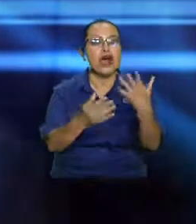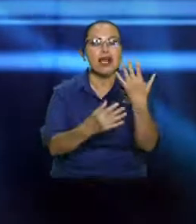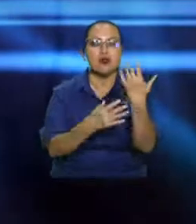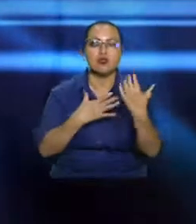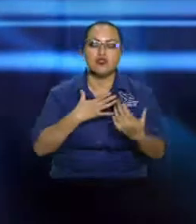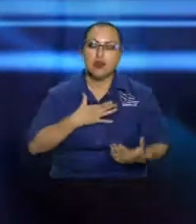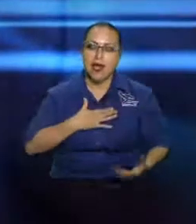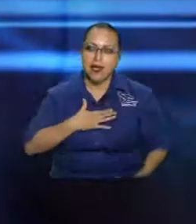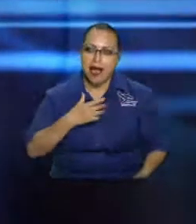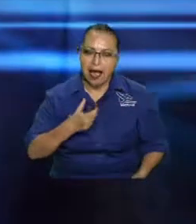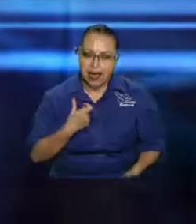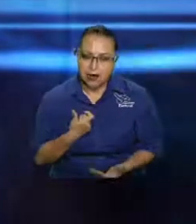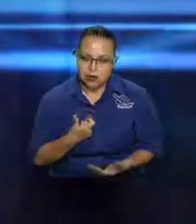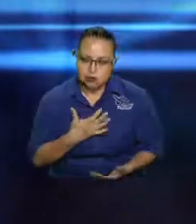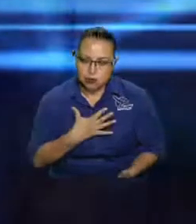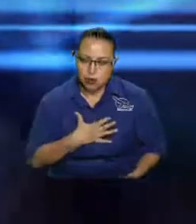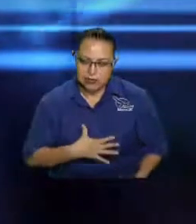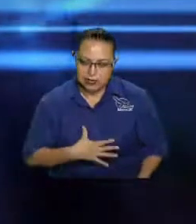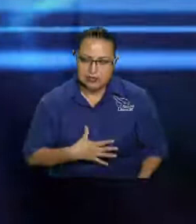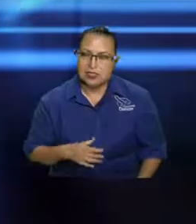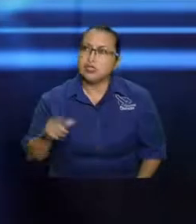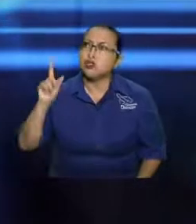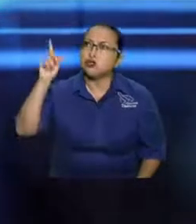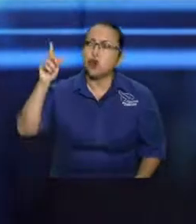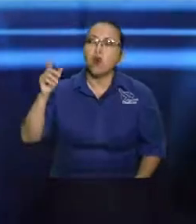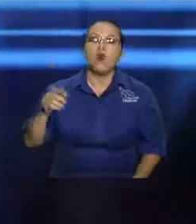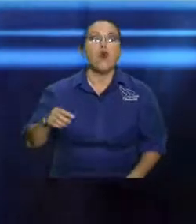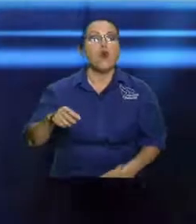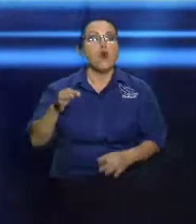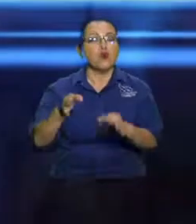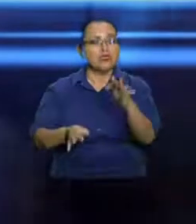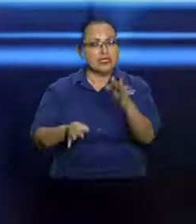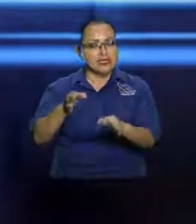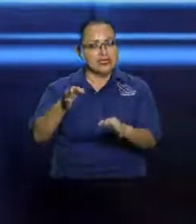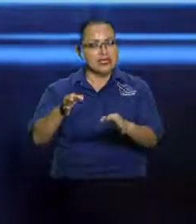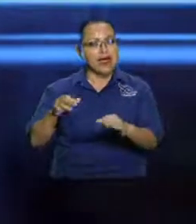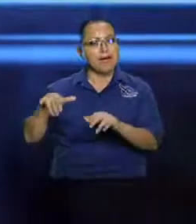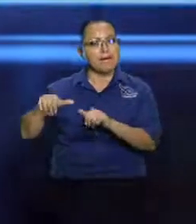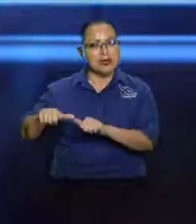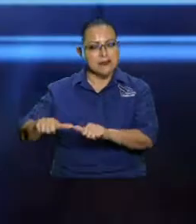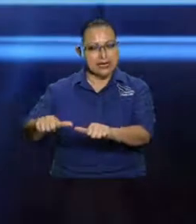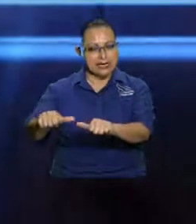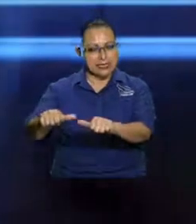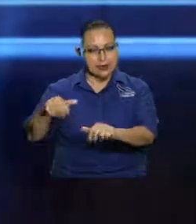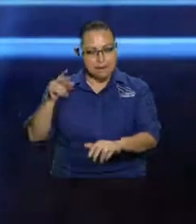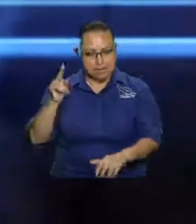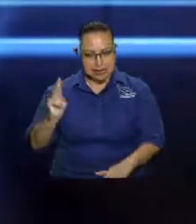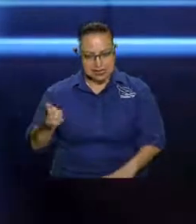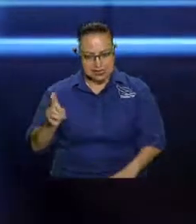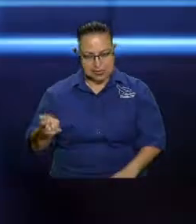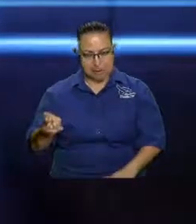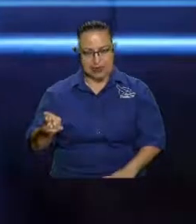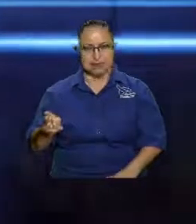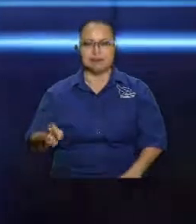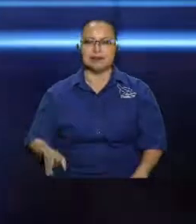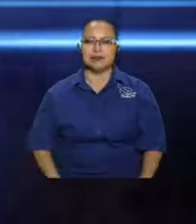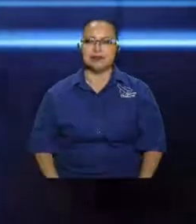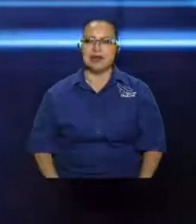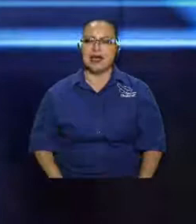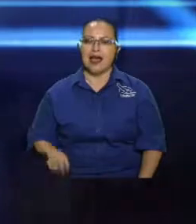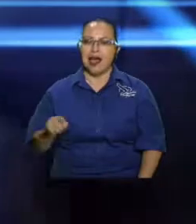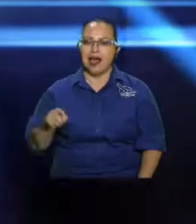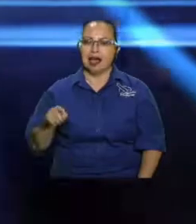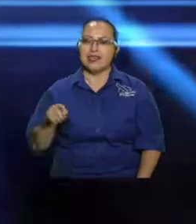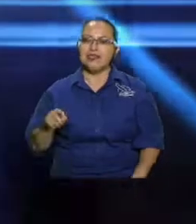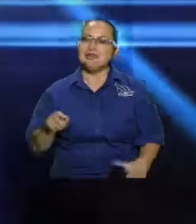dio a los pobres, su justicia permanece para siempre. Entonces, aquí hay una clave, y